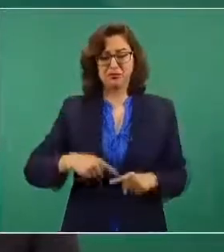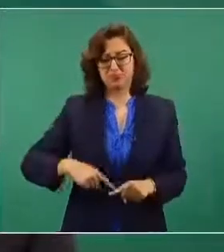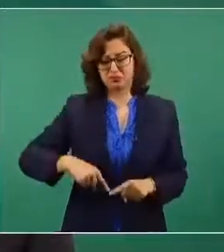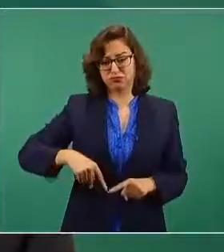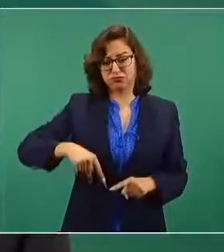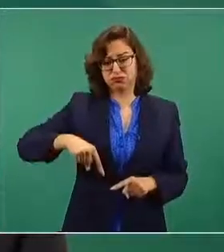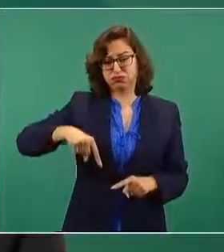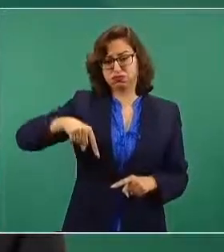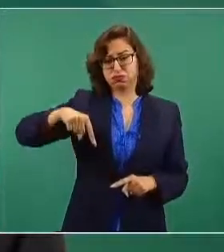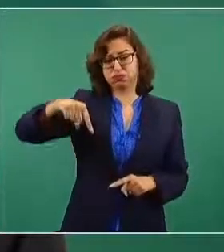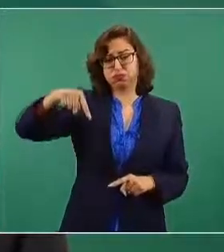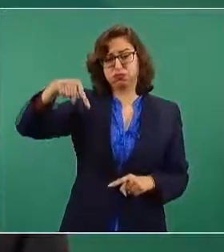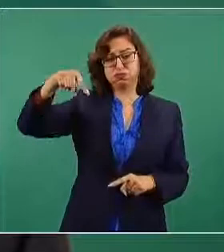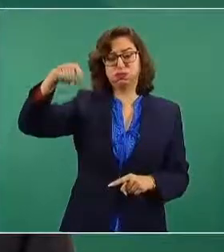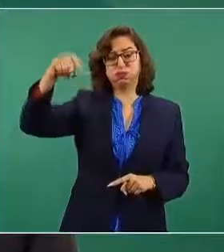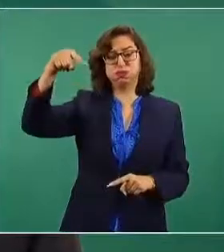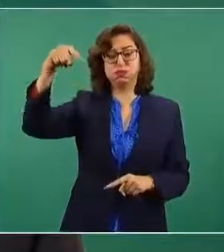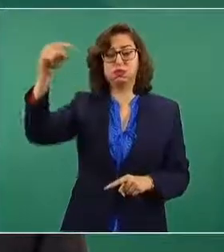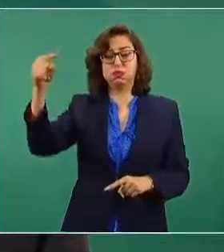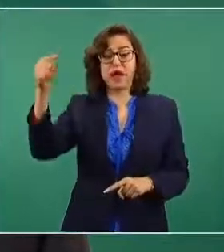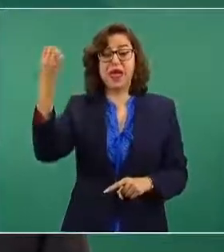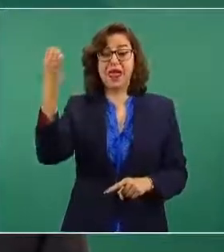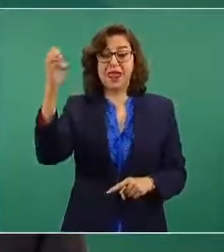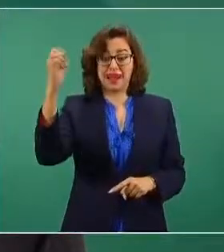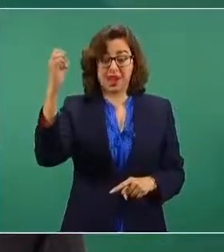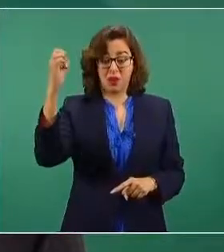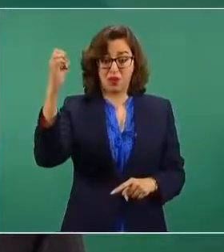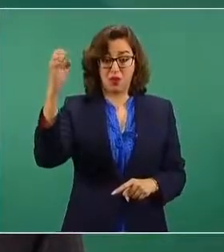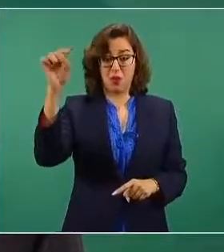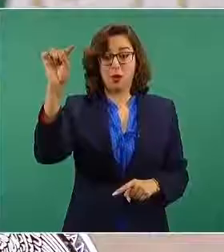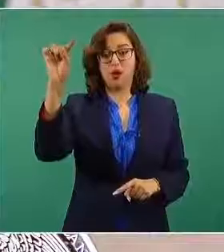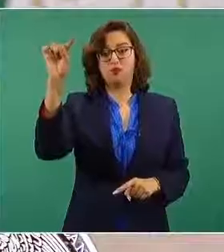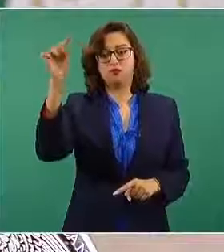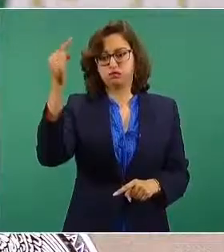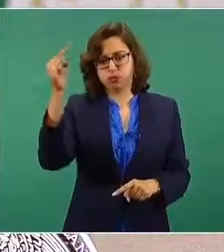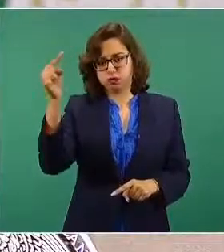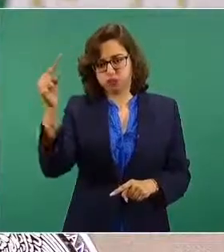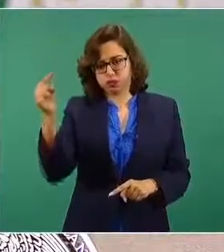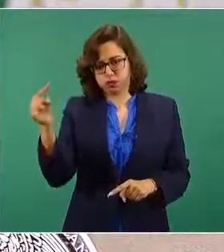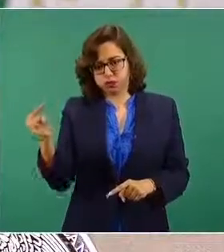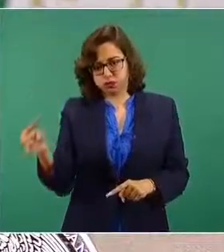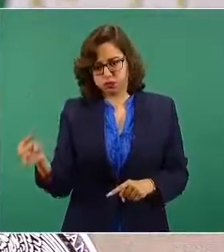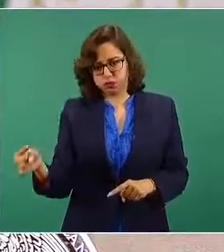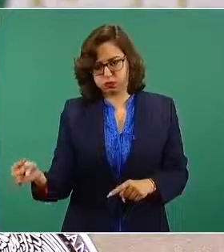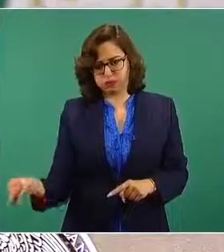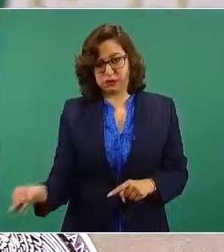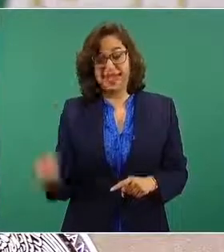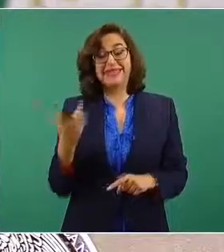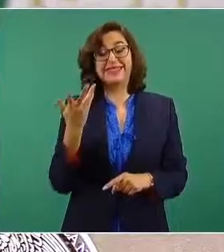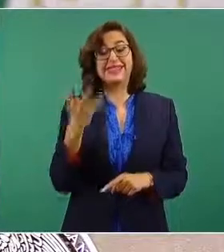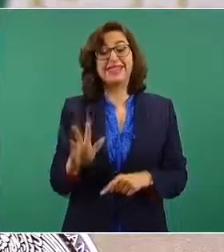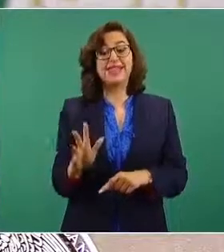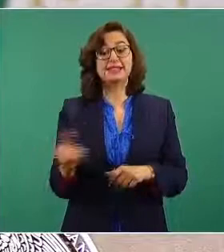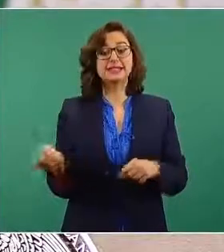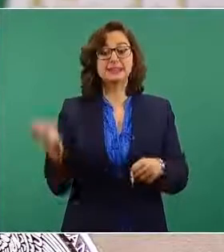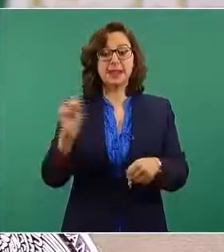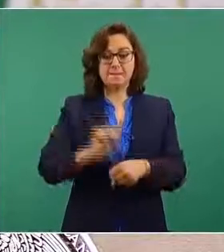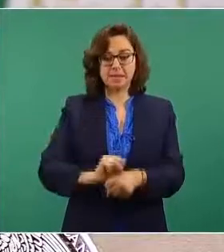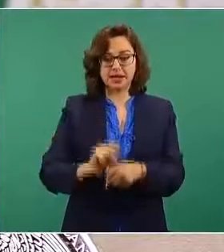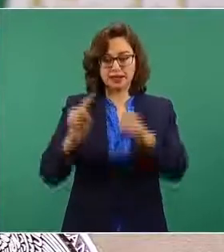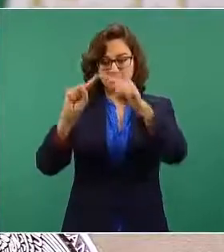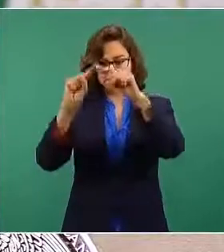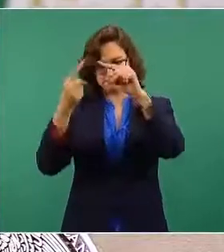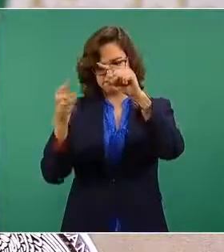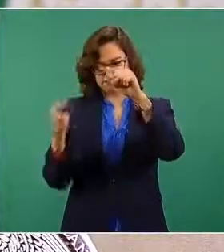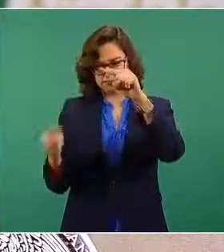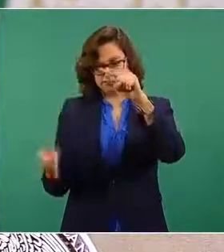de ahí tenemos 10 semanas de reducción de la epidemia. En este momento estamos viviendo la semana